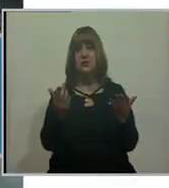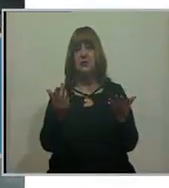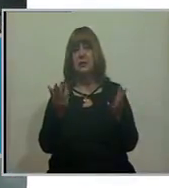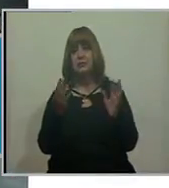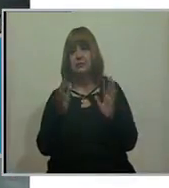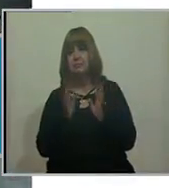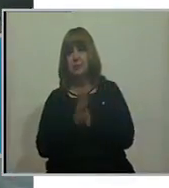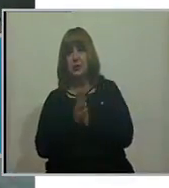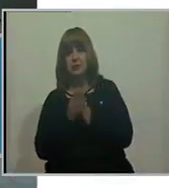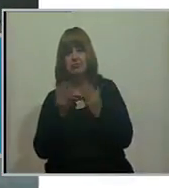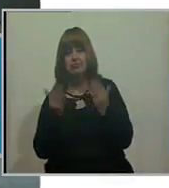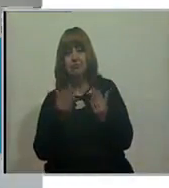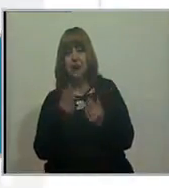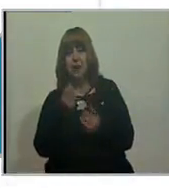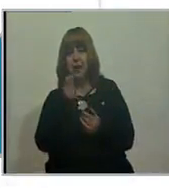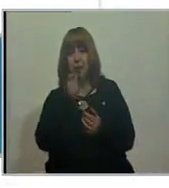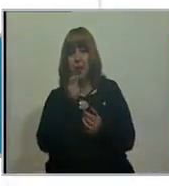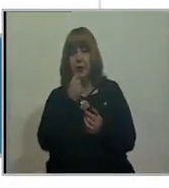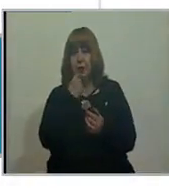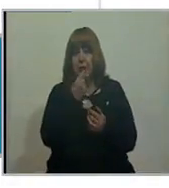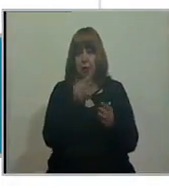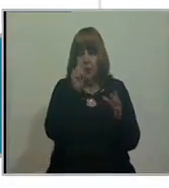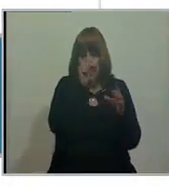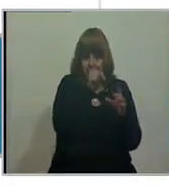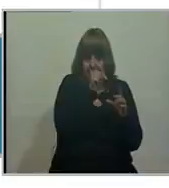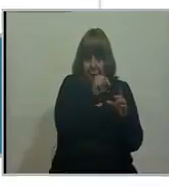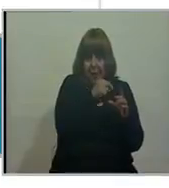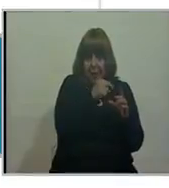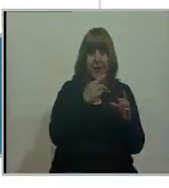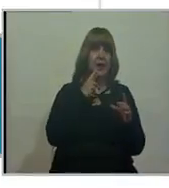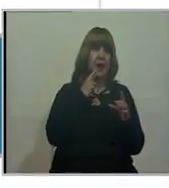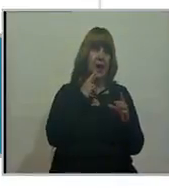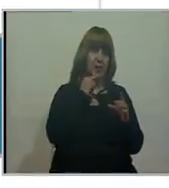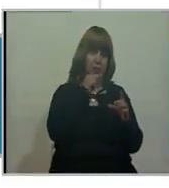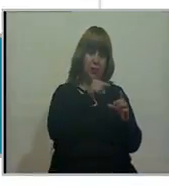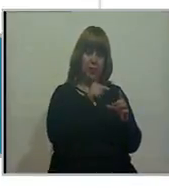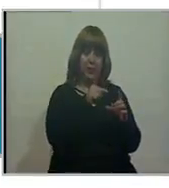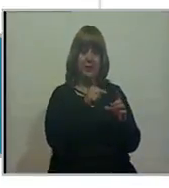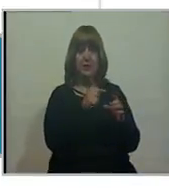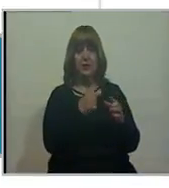Para mí la respuesta está implícita en la pregunta. Y, a ver,